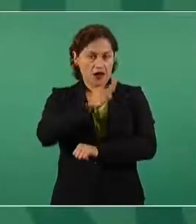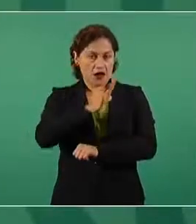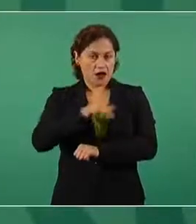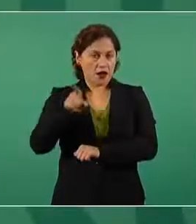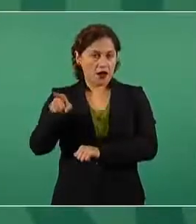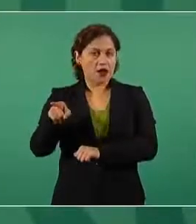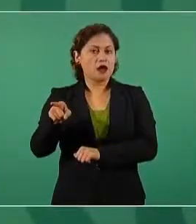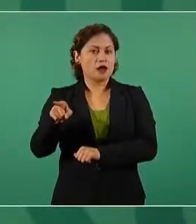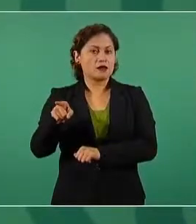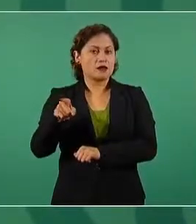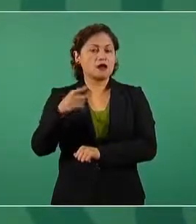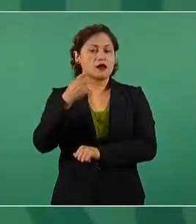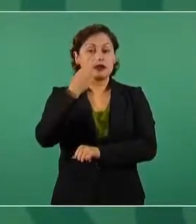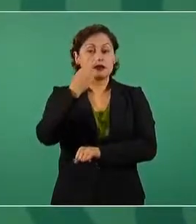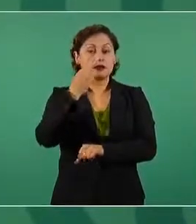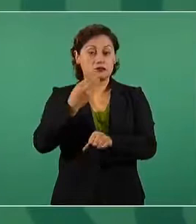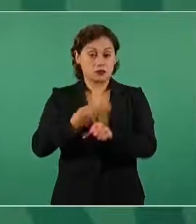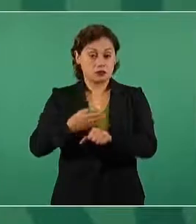responsable de